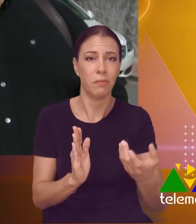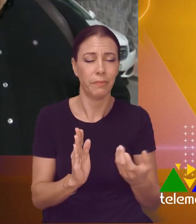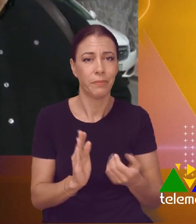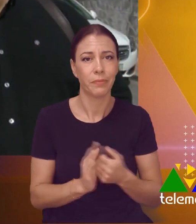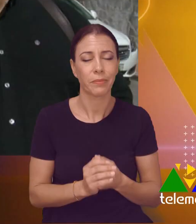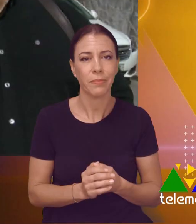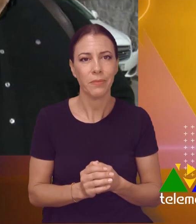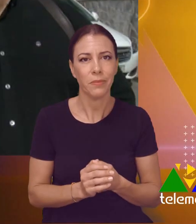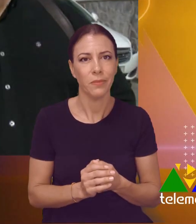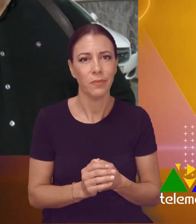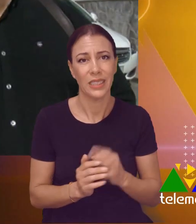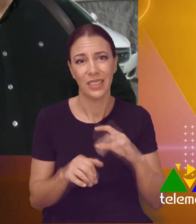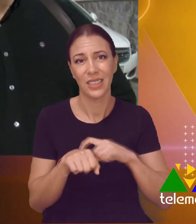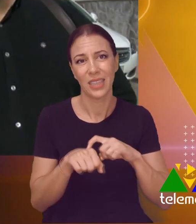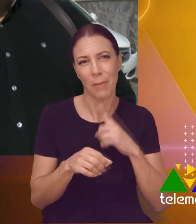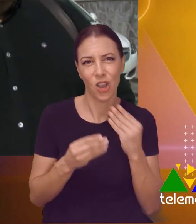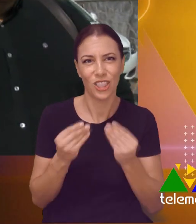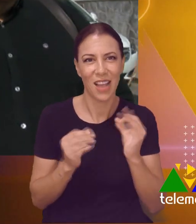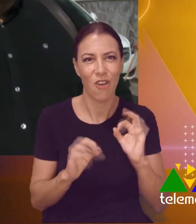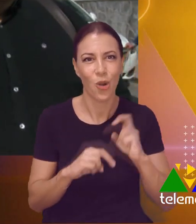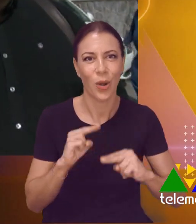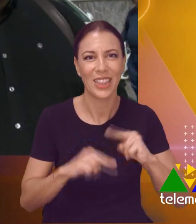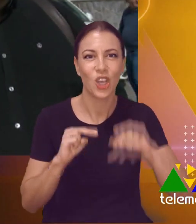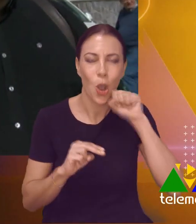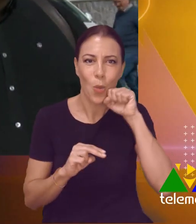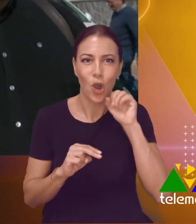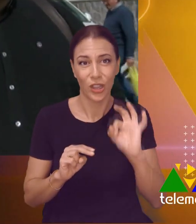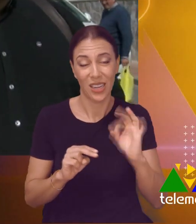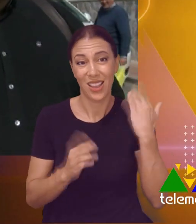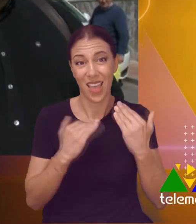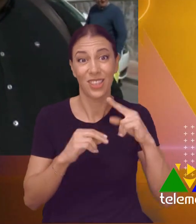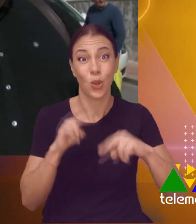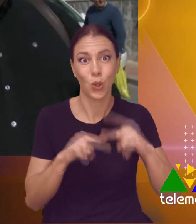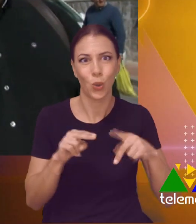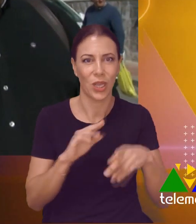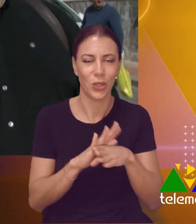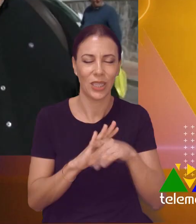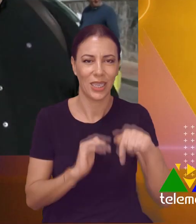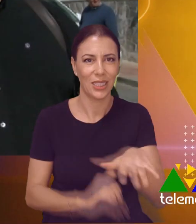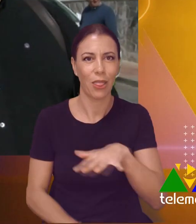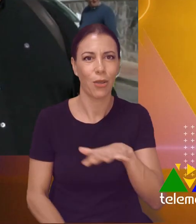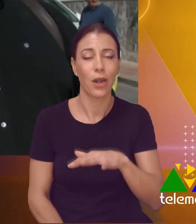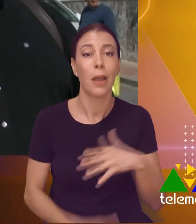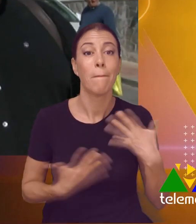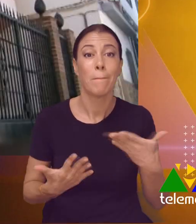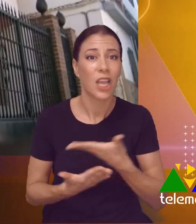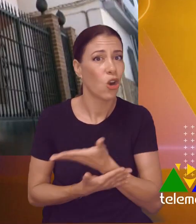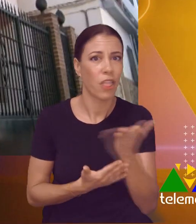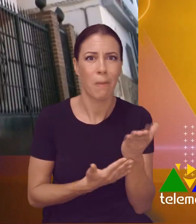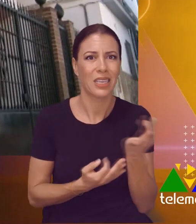típico sabor urbanístico motrileño como se construye en esta zona. Lo demás es ampliación, la